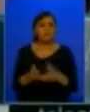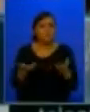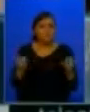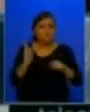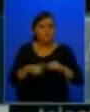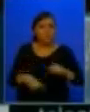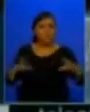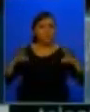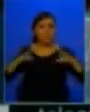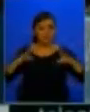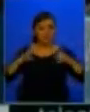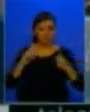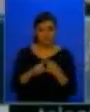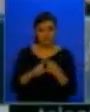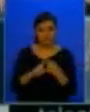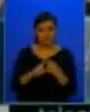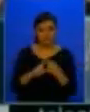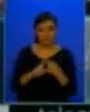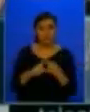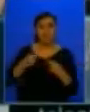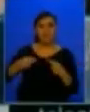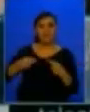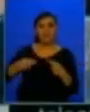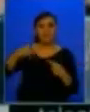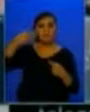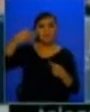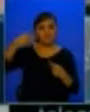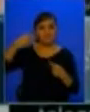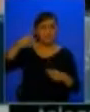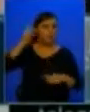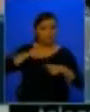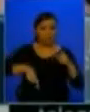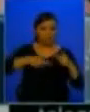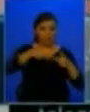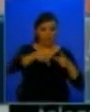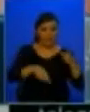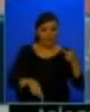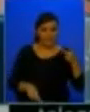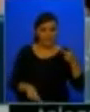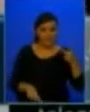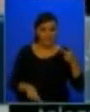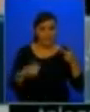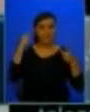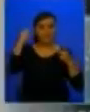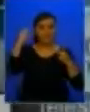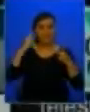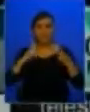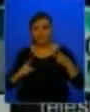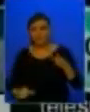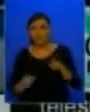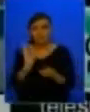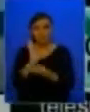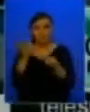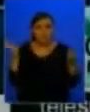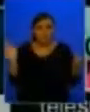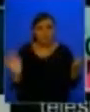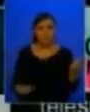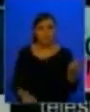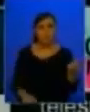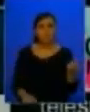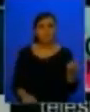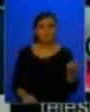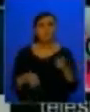de vacaciones, afecta el 13º salario y una serie de derechos que los trabajadores no tendrán más. Todo el mundo va a